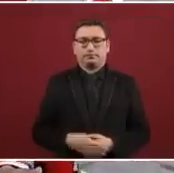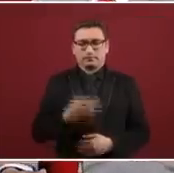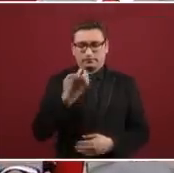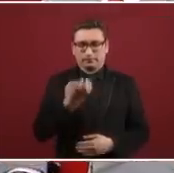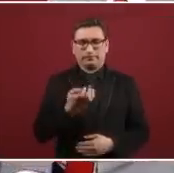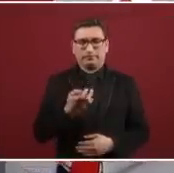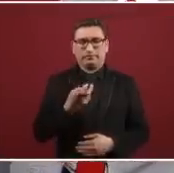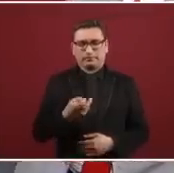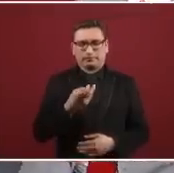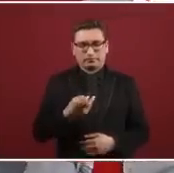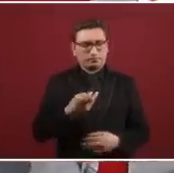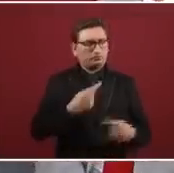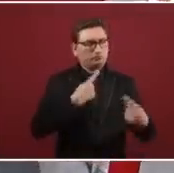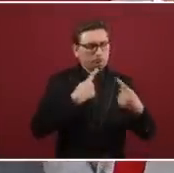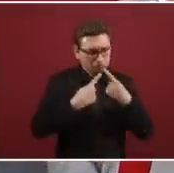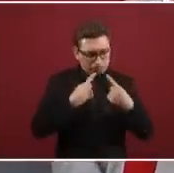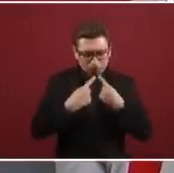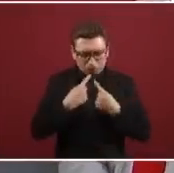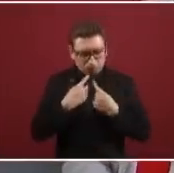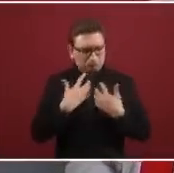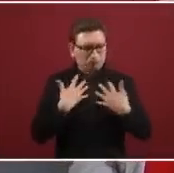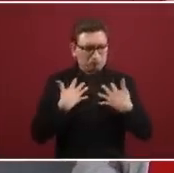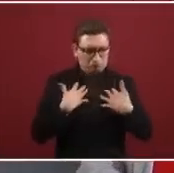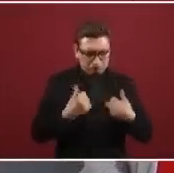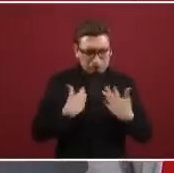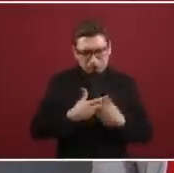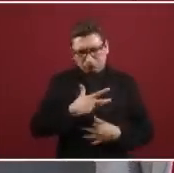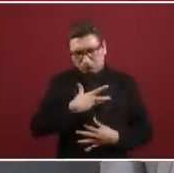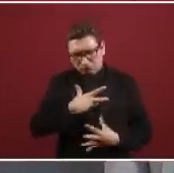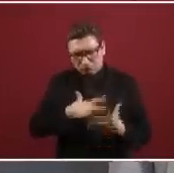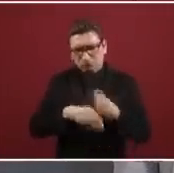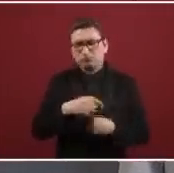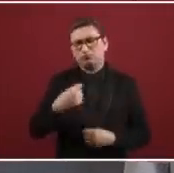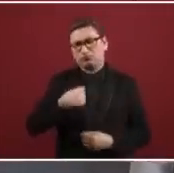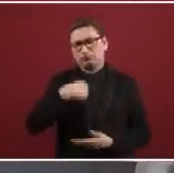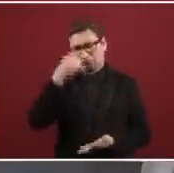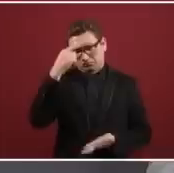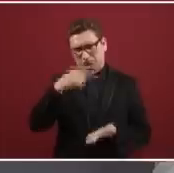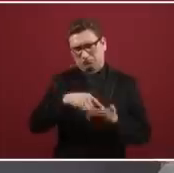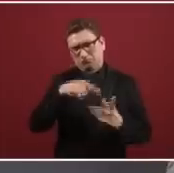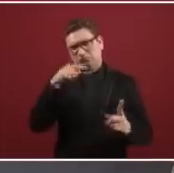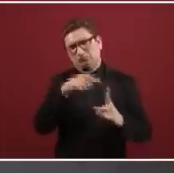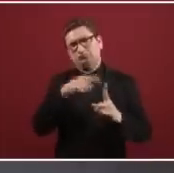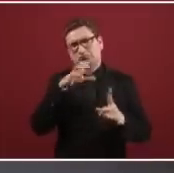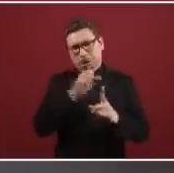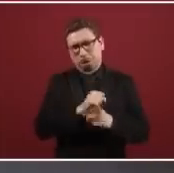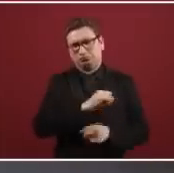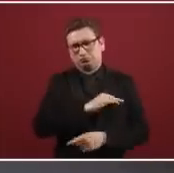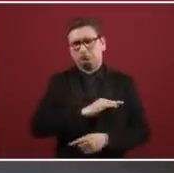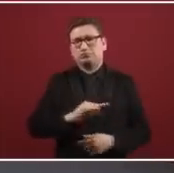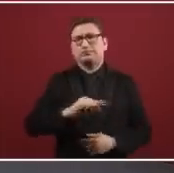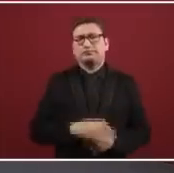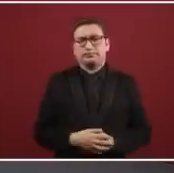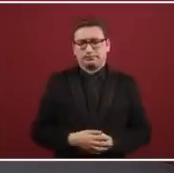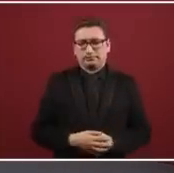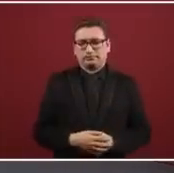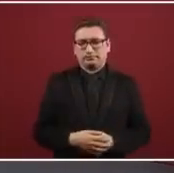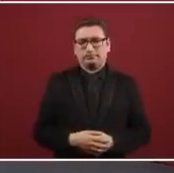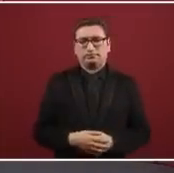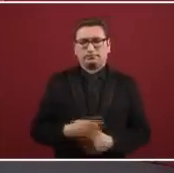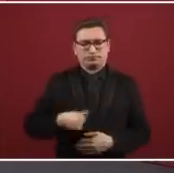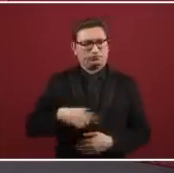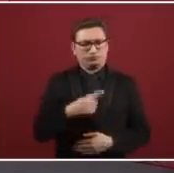dialogar, entendernos, y yo creo que se va a lograr ese propósito. Estamos en la